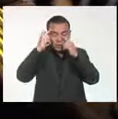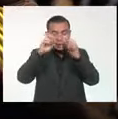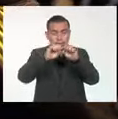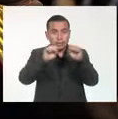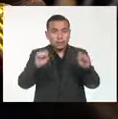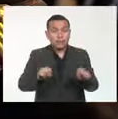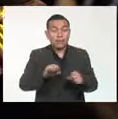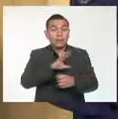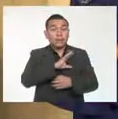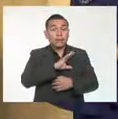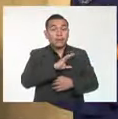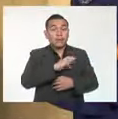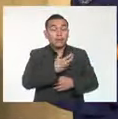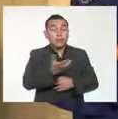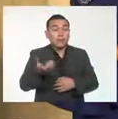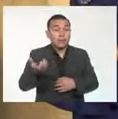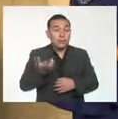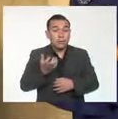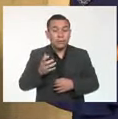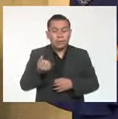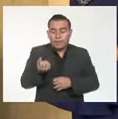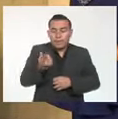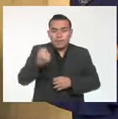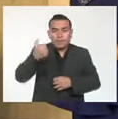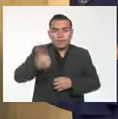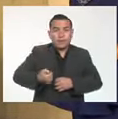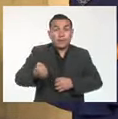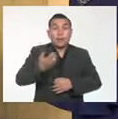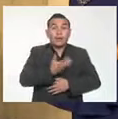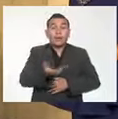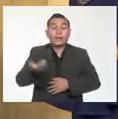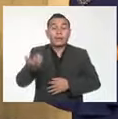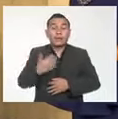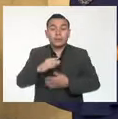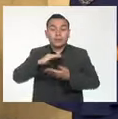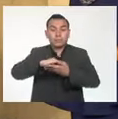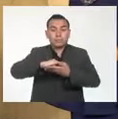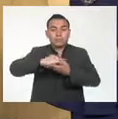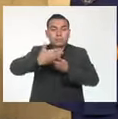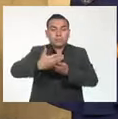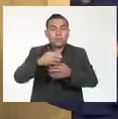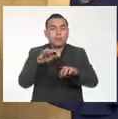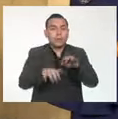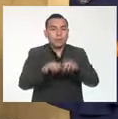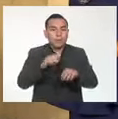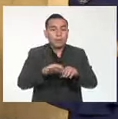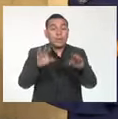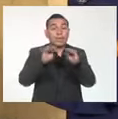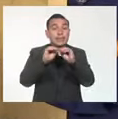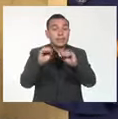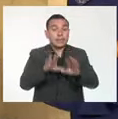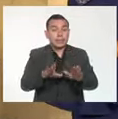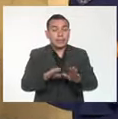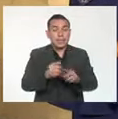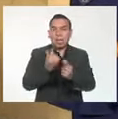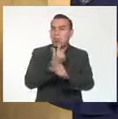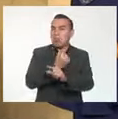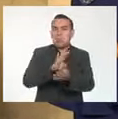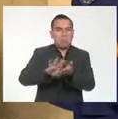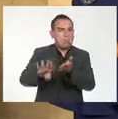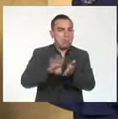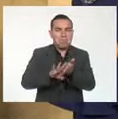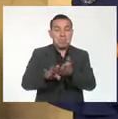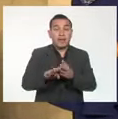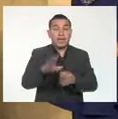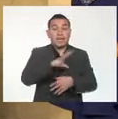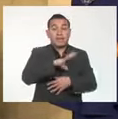educativo. Pero en pocos meses todos los niños y niñas de nuestro país tendrán una computadora con internet gratis. Si